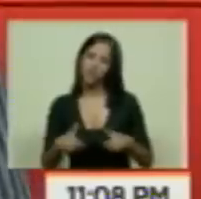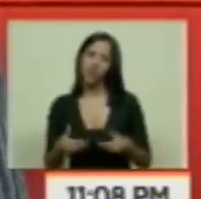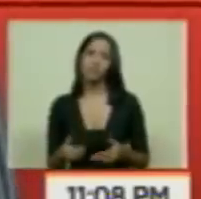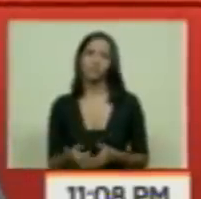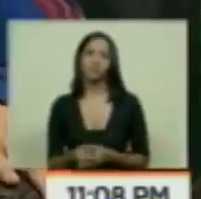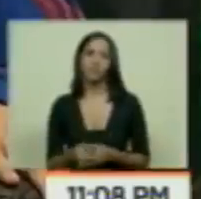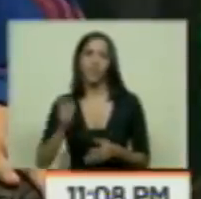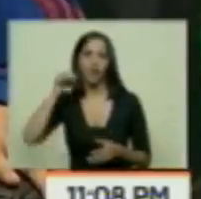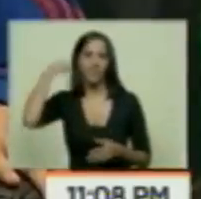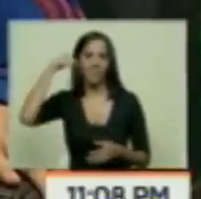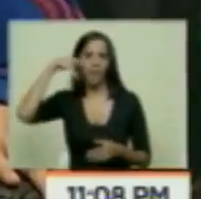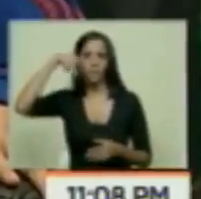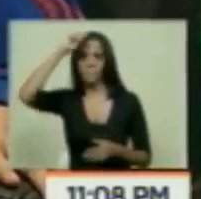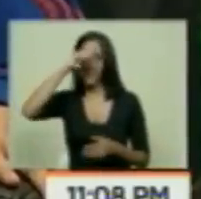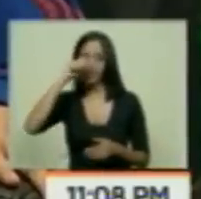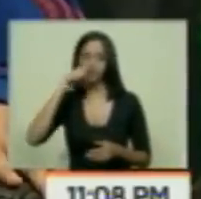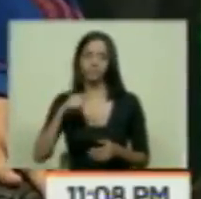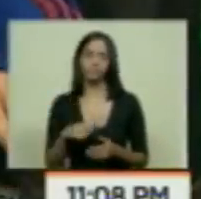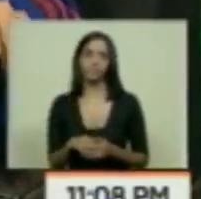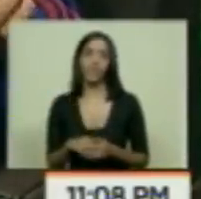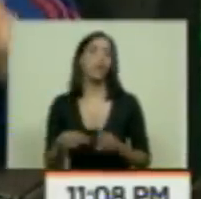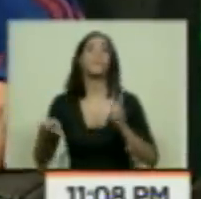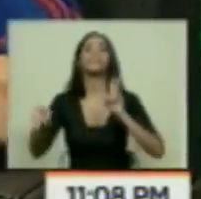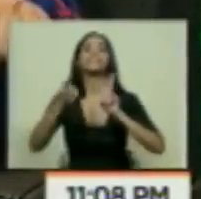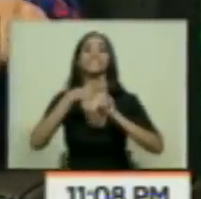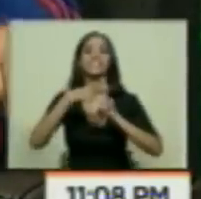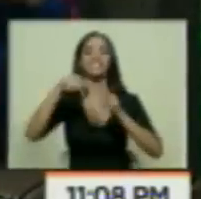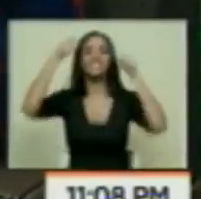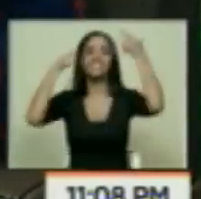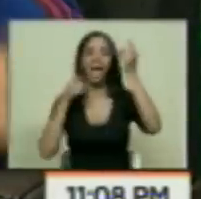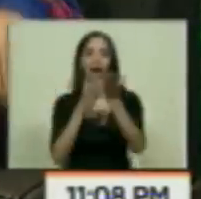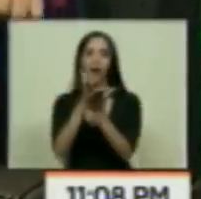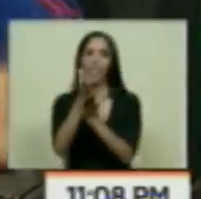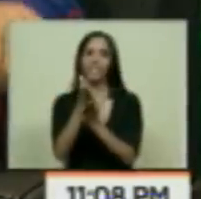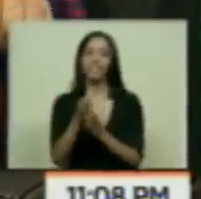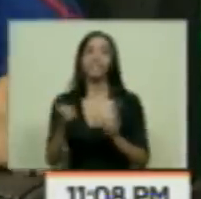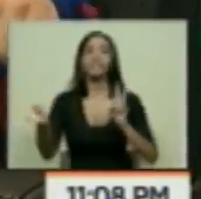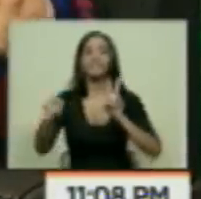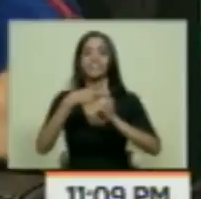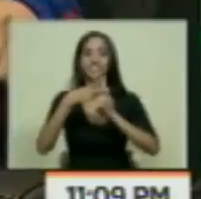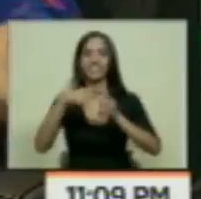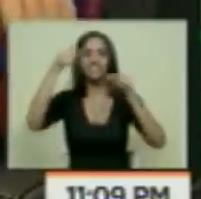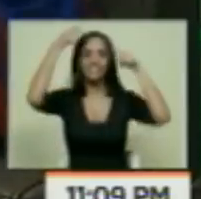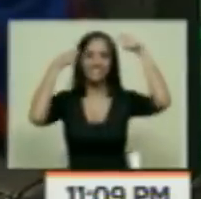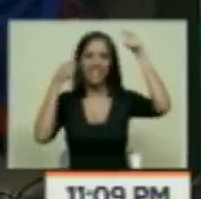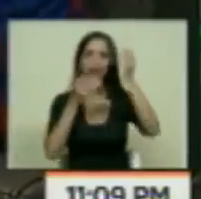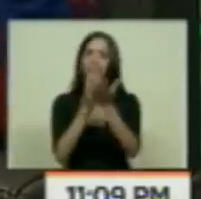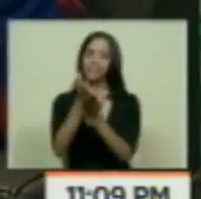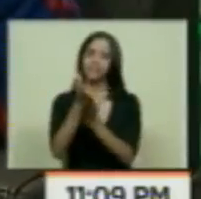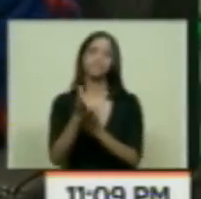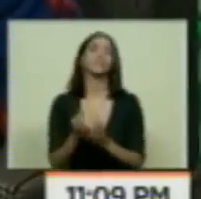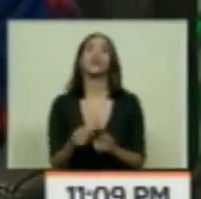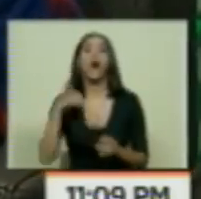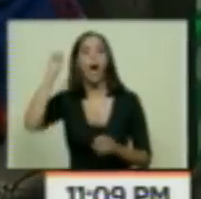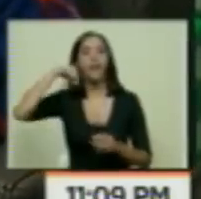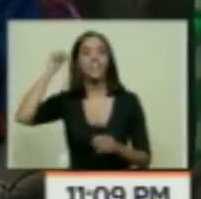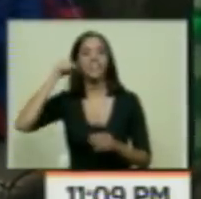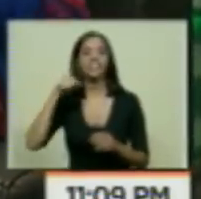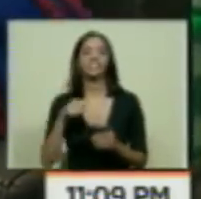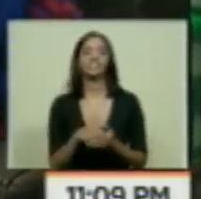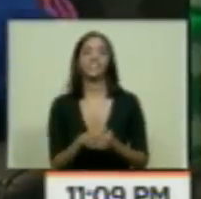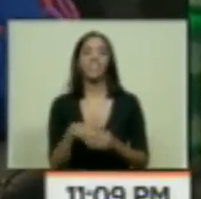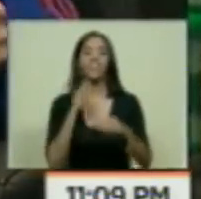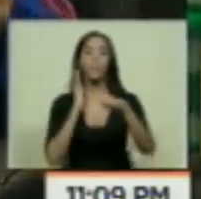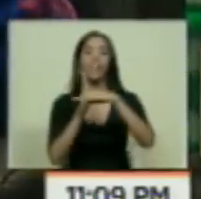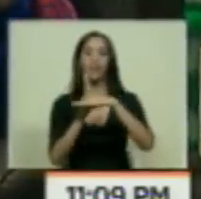Pedro Carvajalino, ¿qué tenemos por ahí? Vamos con la etiqueta Chávez Lealtad Eterna, numeralo, hashtag Chávez Lealtad Eterna. Vamos con este video y vamos al